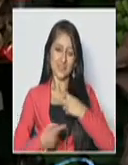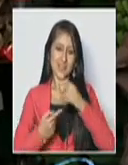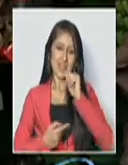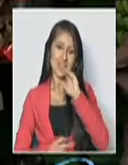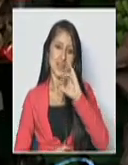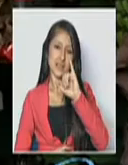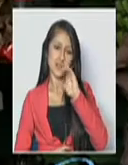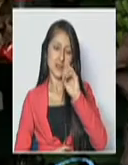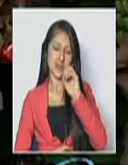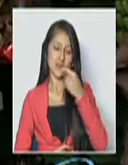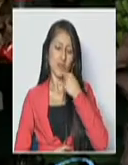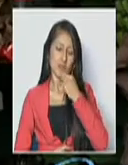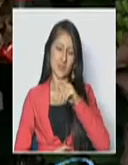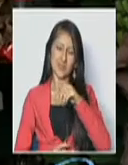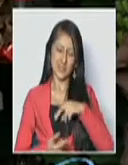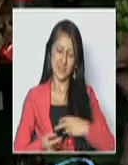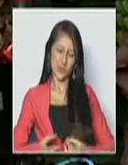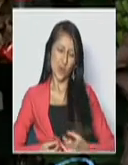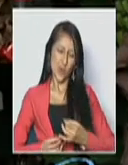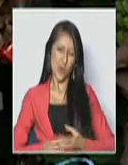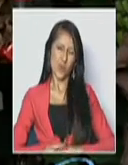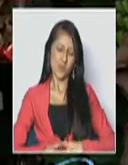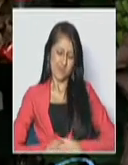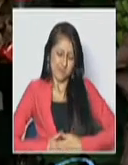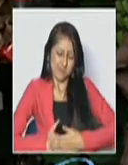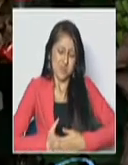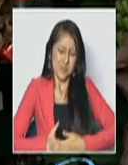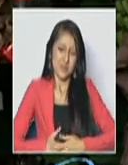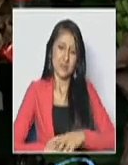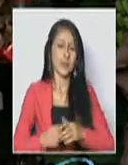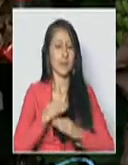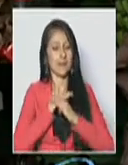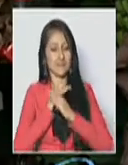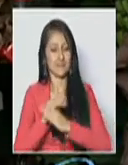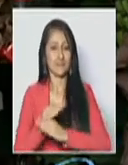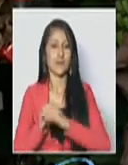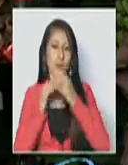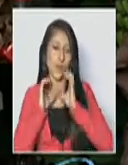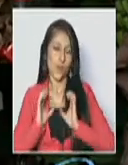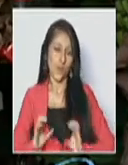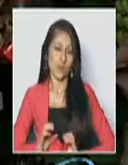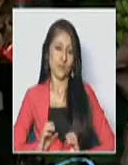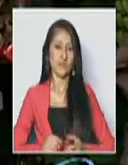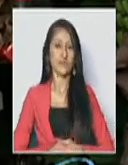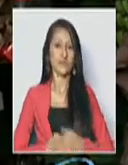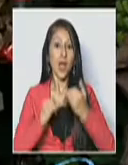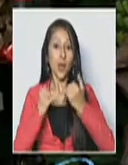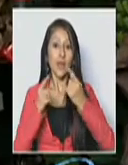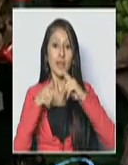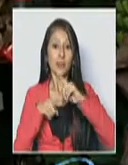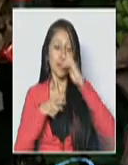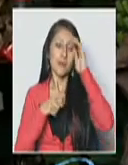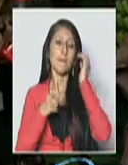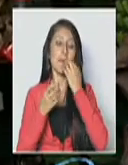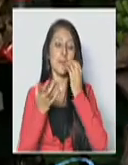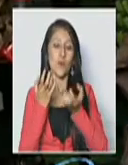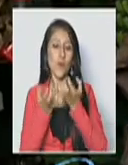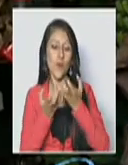que inflama que irrita que da más dolor y por eso no lo de consumir los fritos